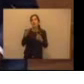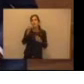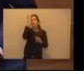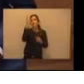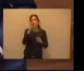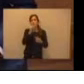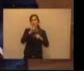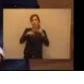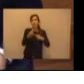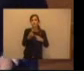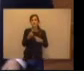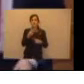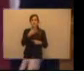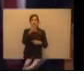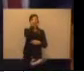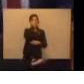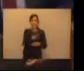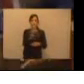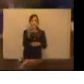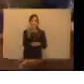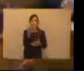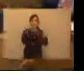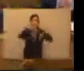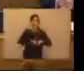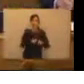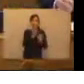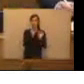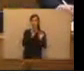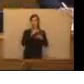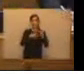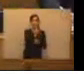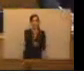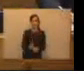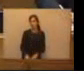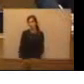destruir reputaciones. Eso no se debe hacer. Gracias, señor presidente.